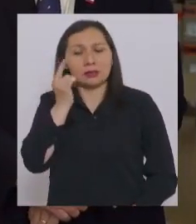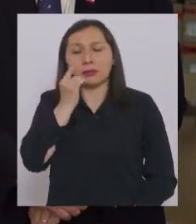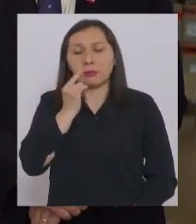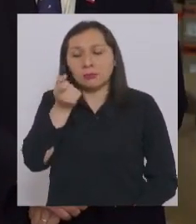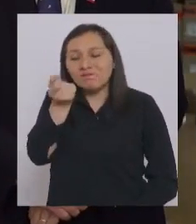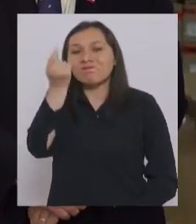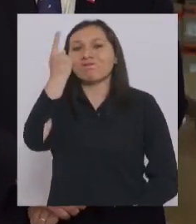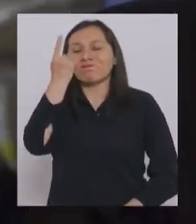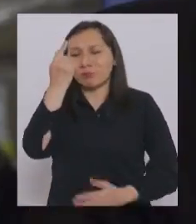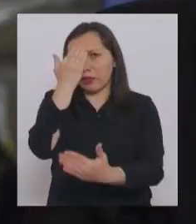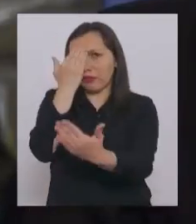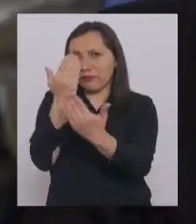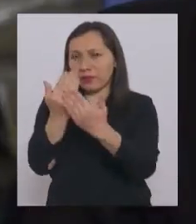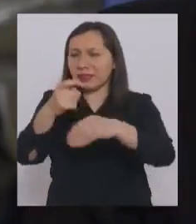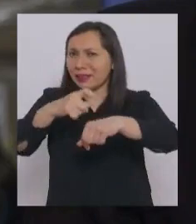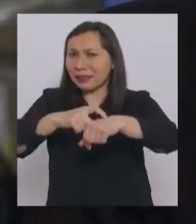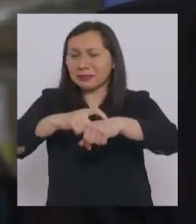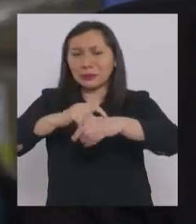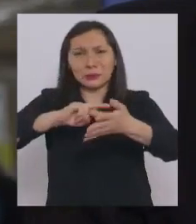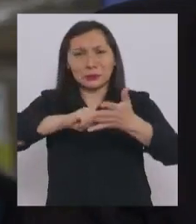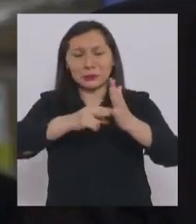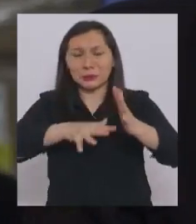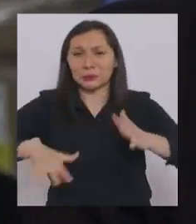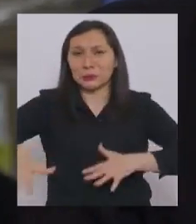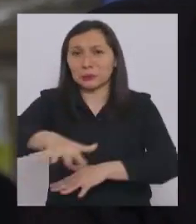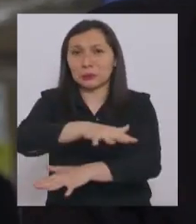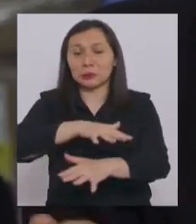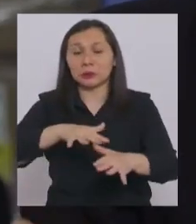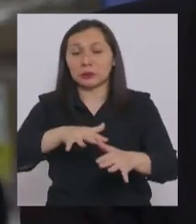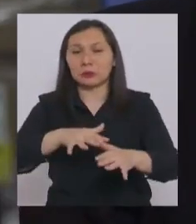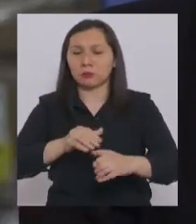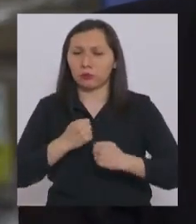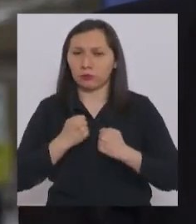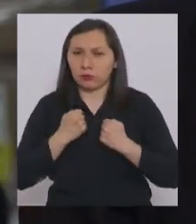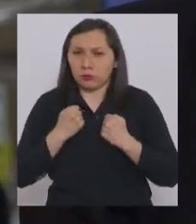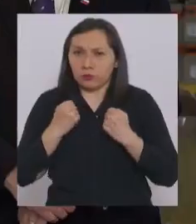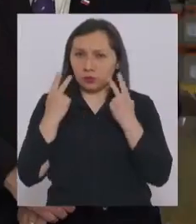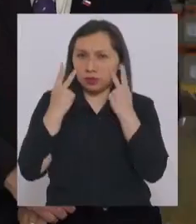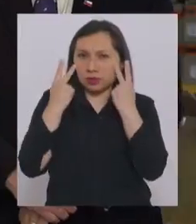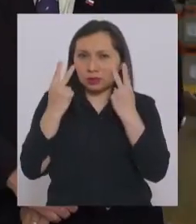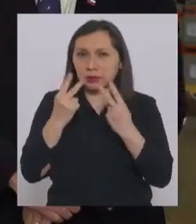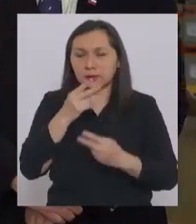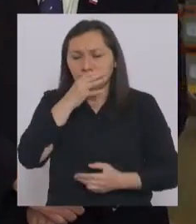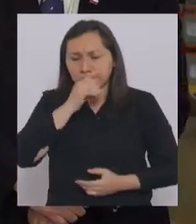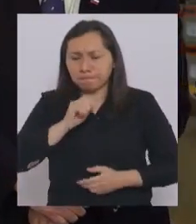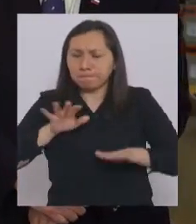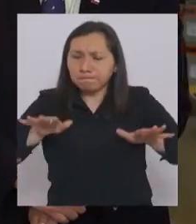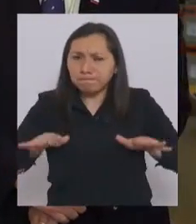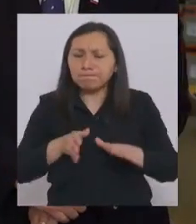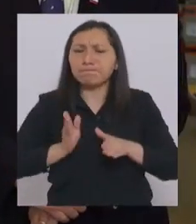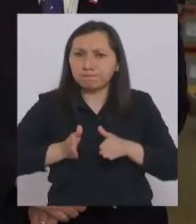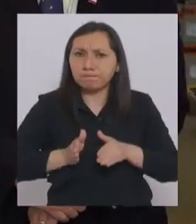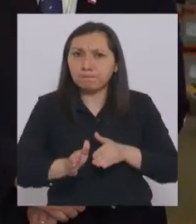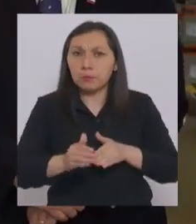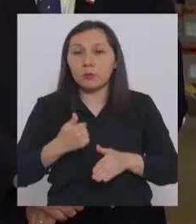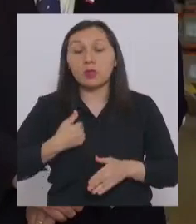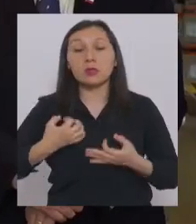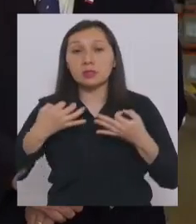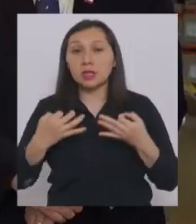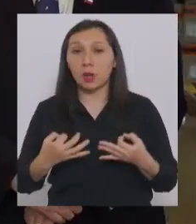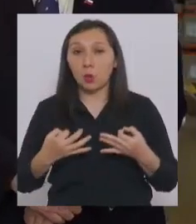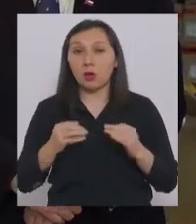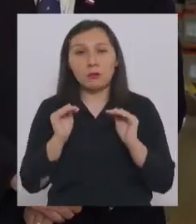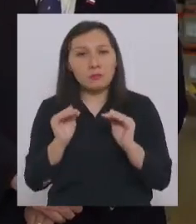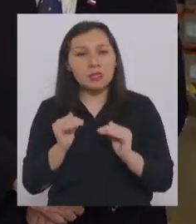sabido enfrentar estos tiempos de adversidad, con coraje, con resiliencia. Y estoy seguro que con